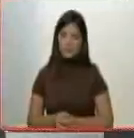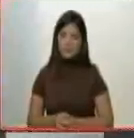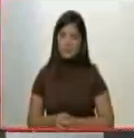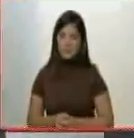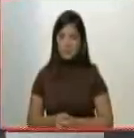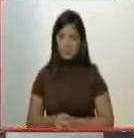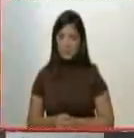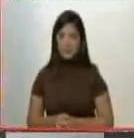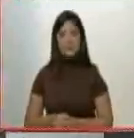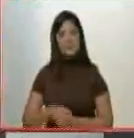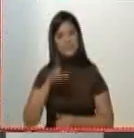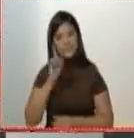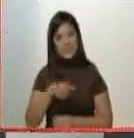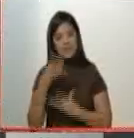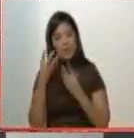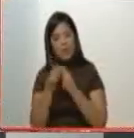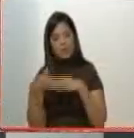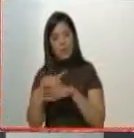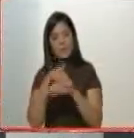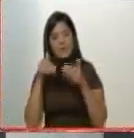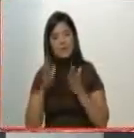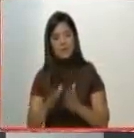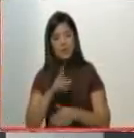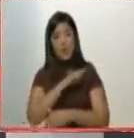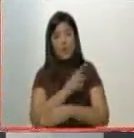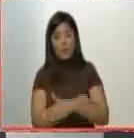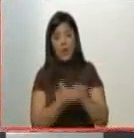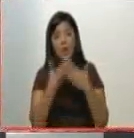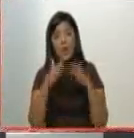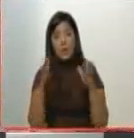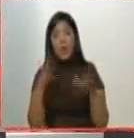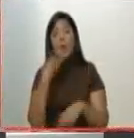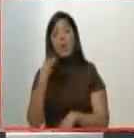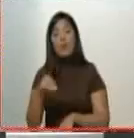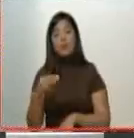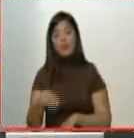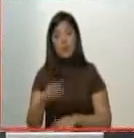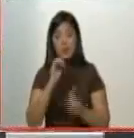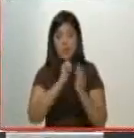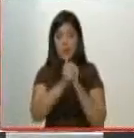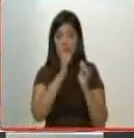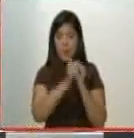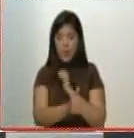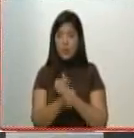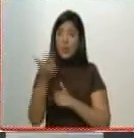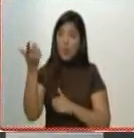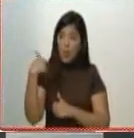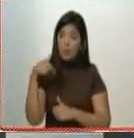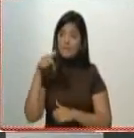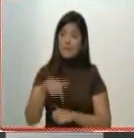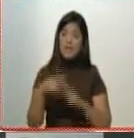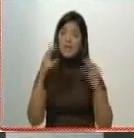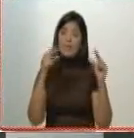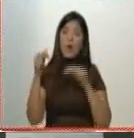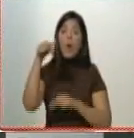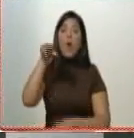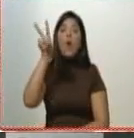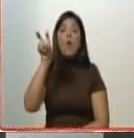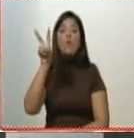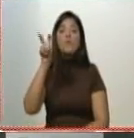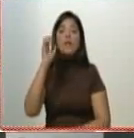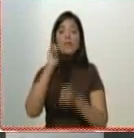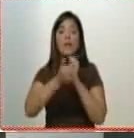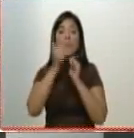Igualmente está con nosotros el ministro del Poder Popular para la Juventud y el Deporte, quien nos viene a hablar de este día viernes